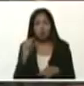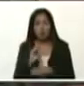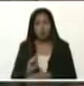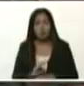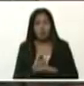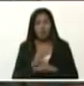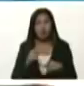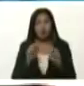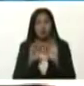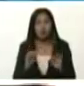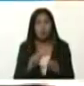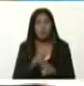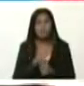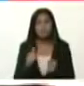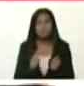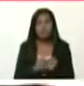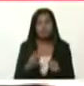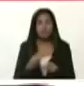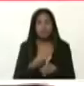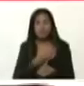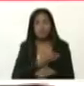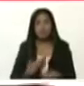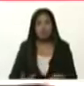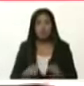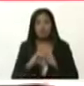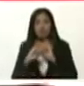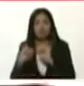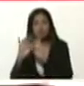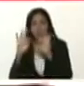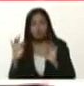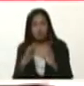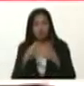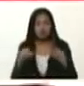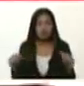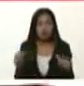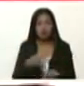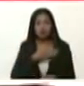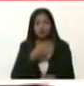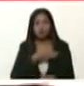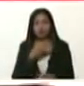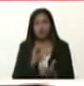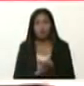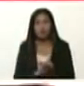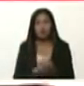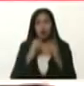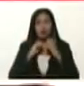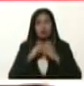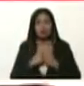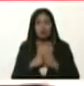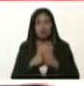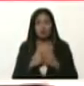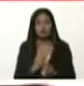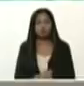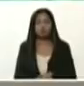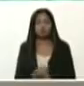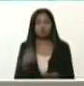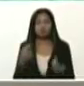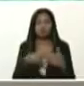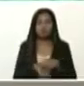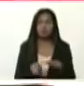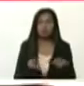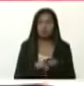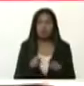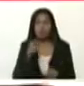protectores, vicepresidente del socialismo territorial y social, compañero Aristóbulo Isturiz, para meterle la